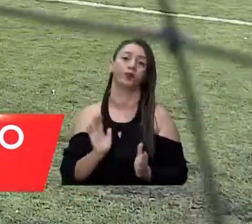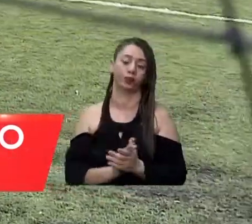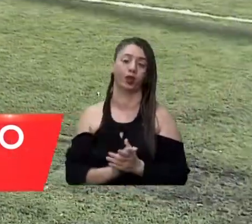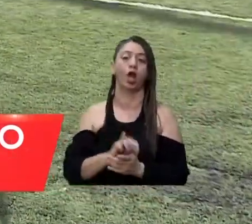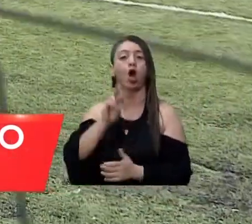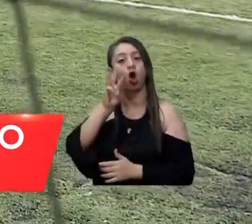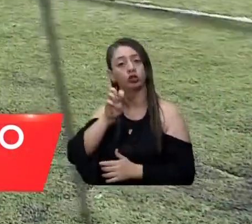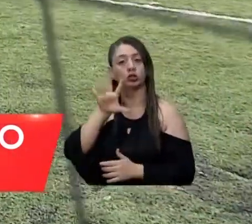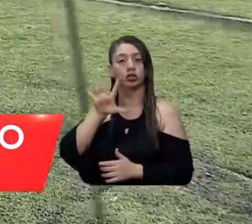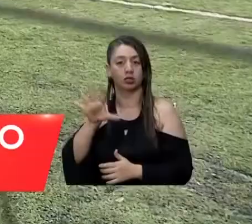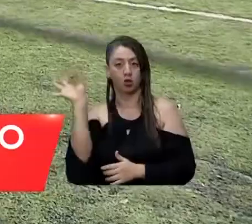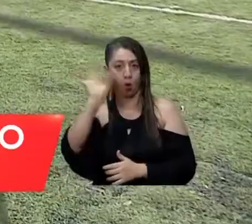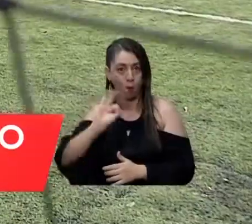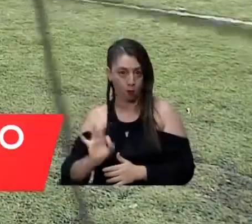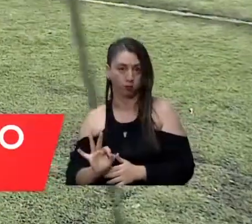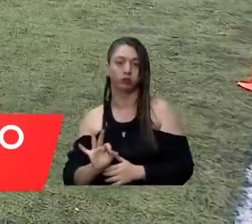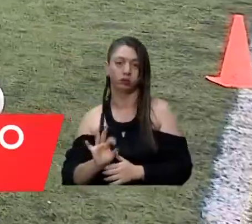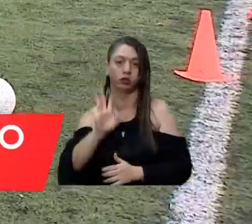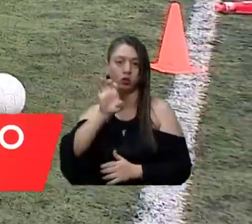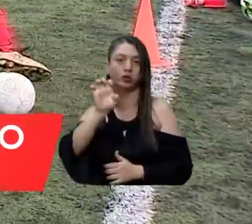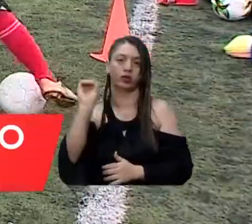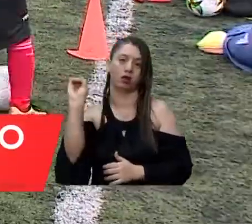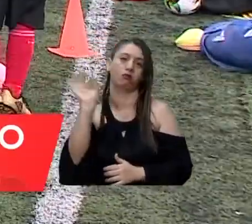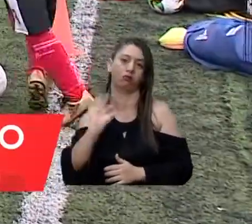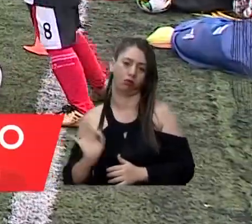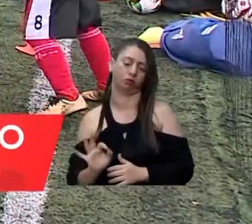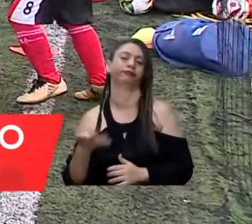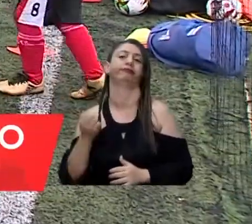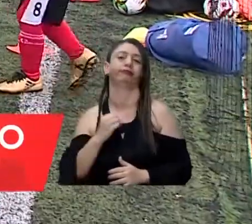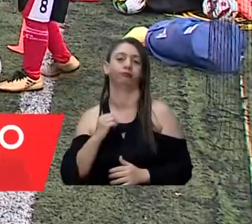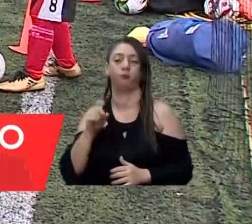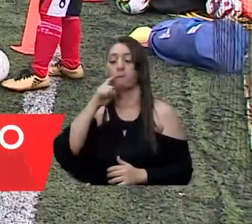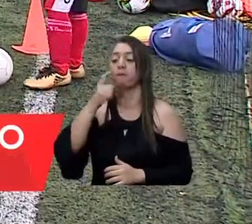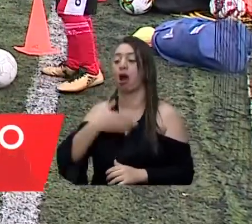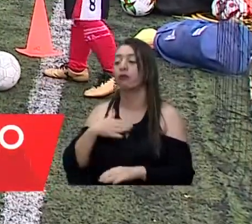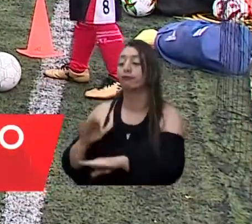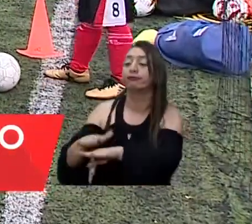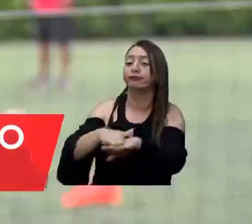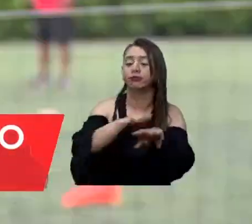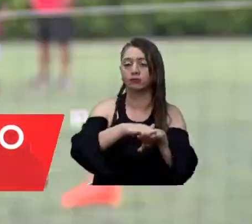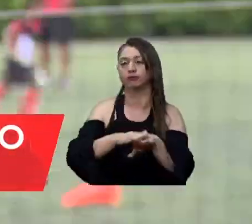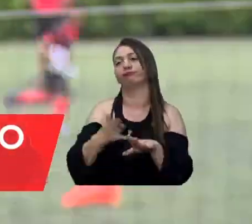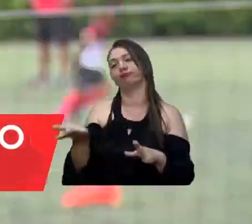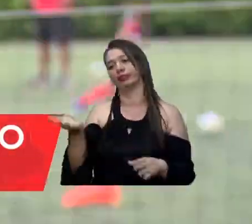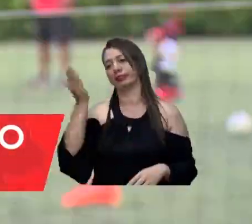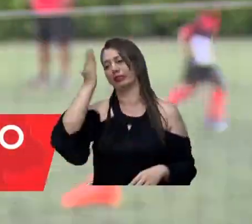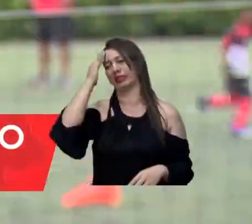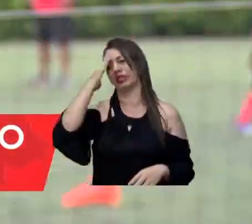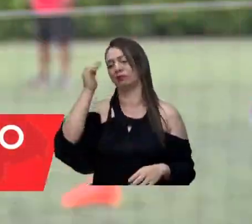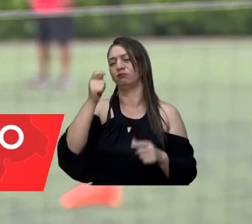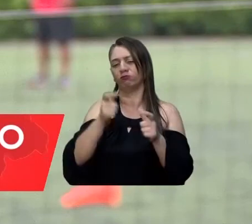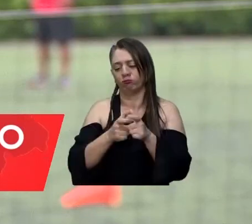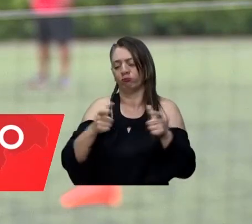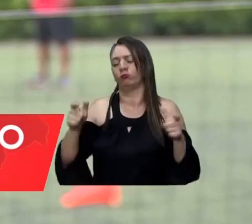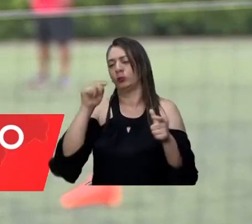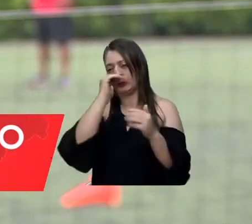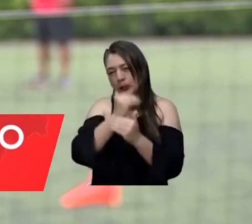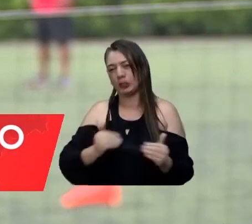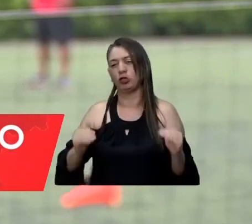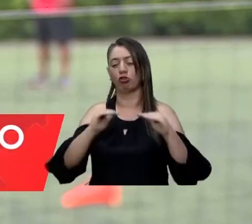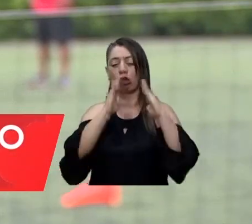el 85%, 90%. Tuve la oportunidad de hablar con muchos padres y tú sabes lo que es tener tantos niños encerrados en